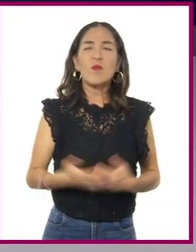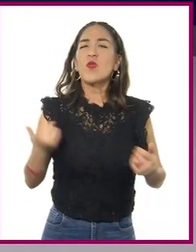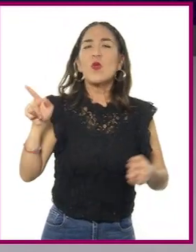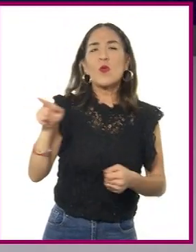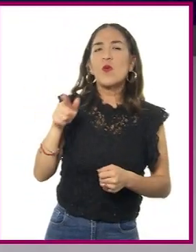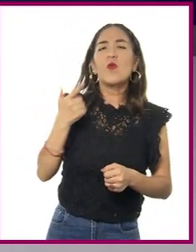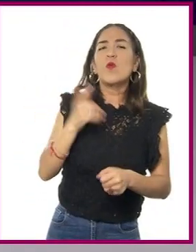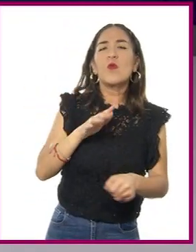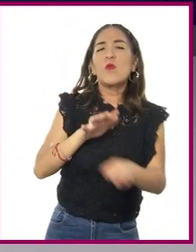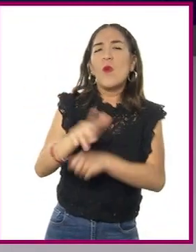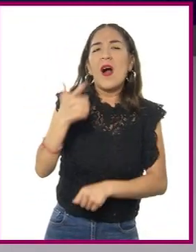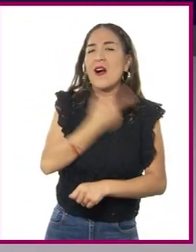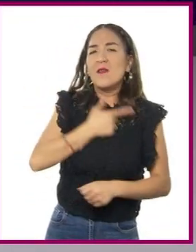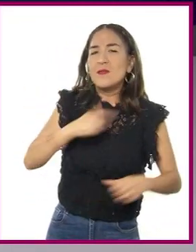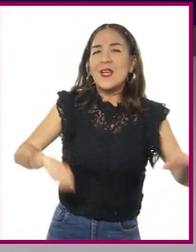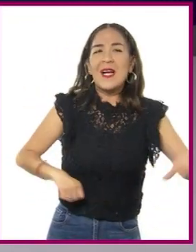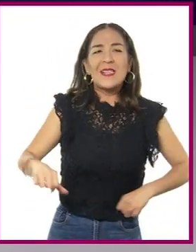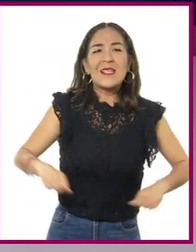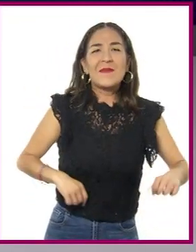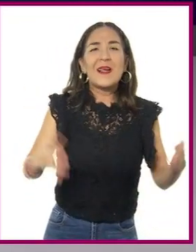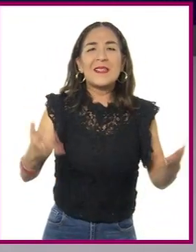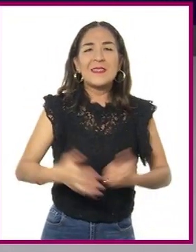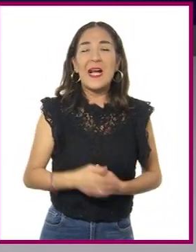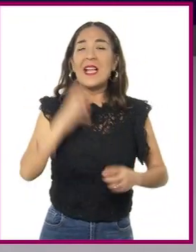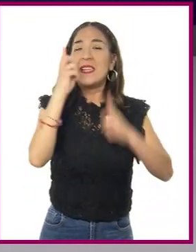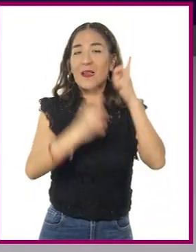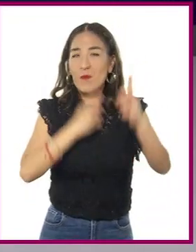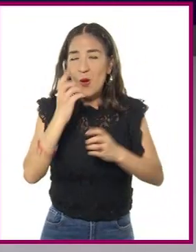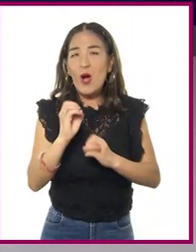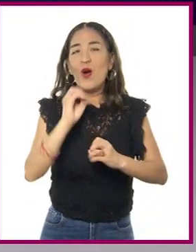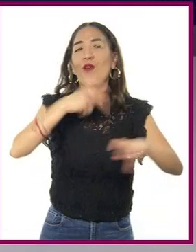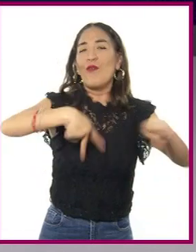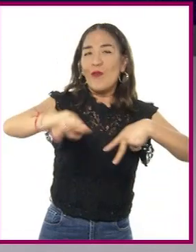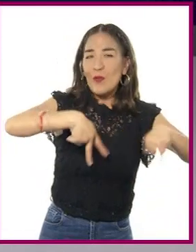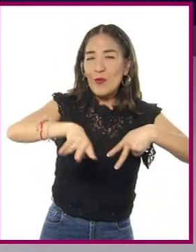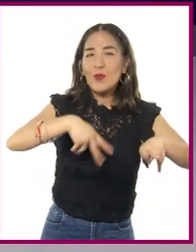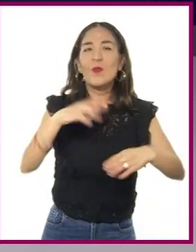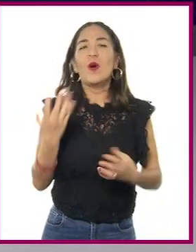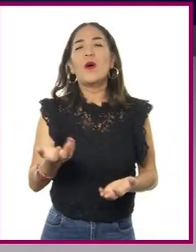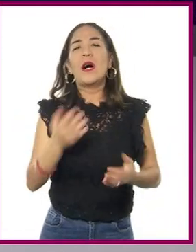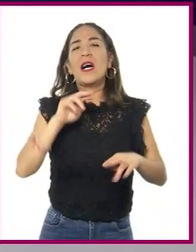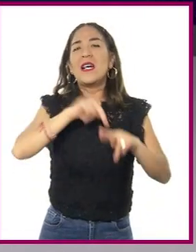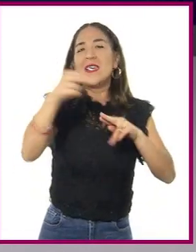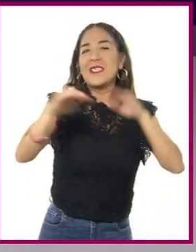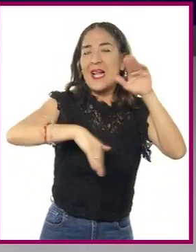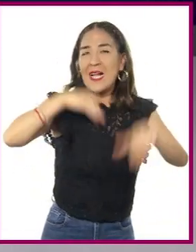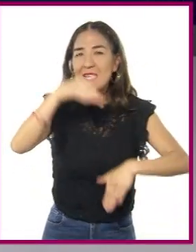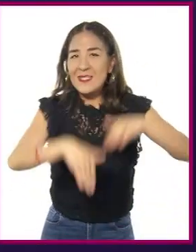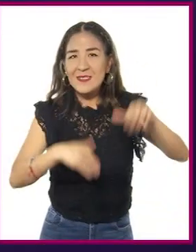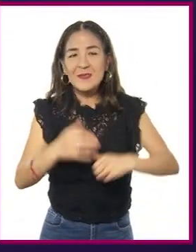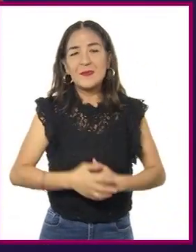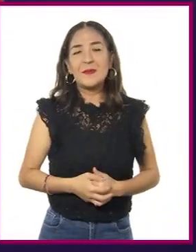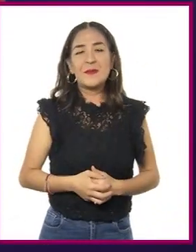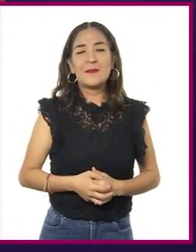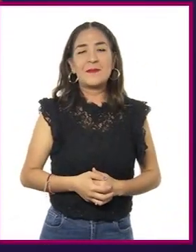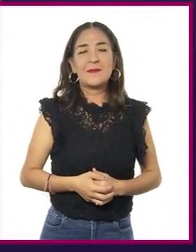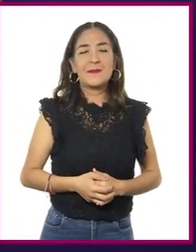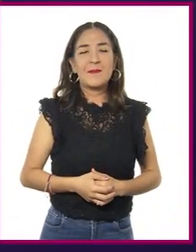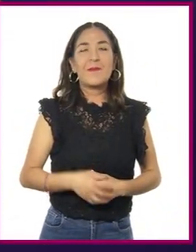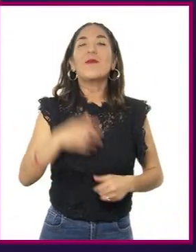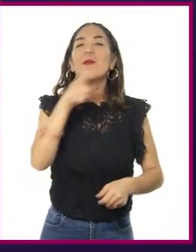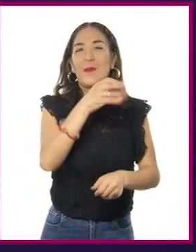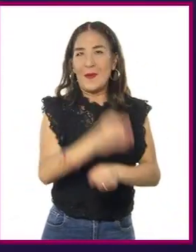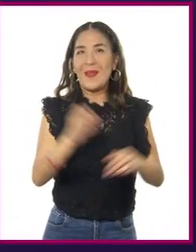actividades les gusta practicar, maestro? ¿Tal vez algún deporte, le gusta el fútbol o tal vez la natación? Te vas a